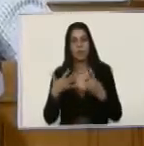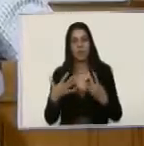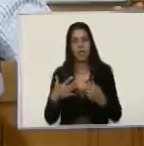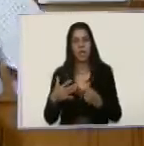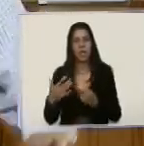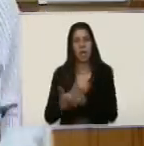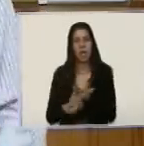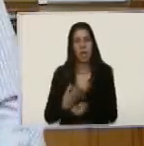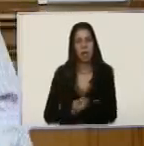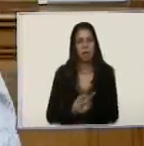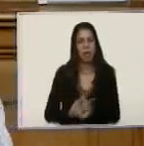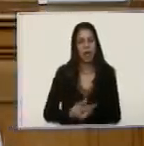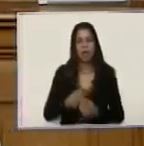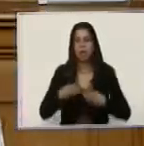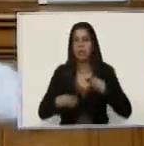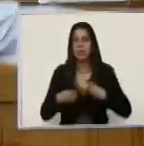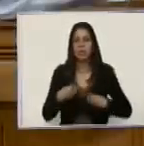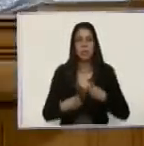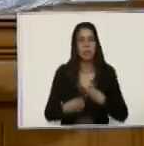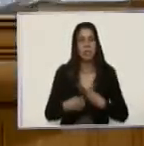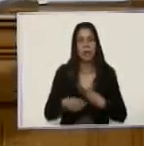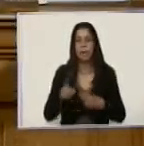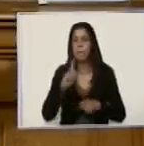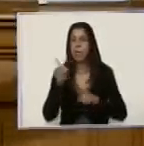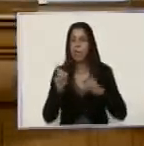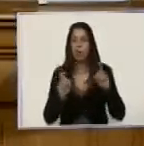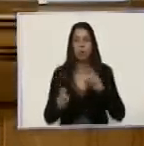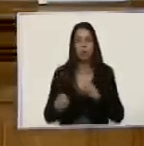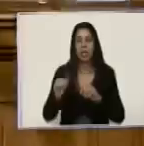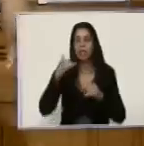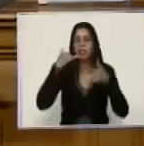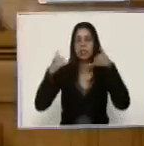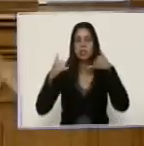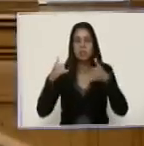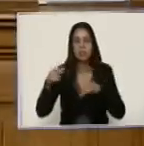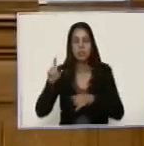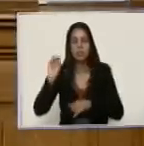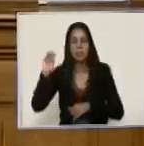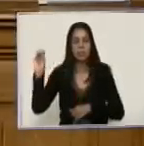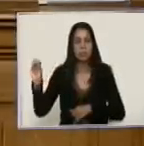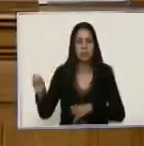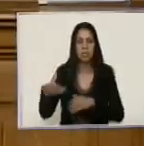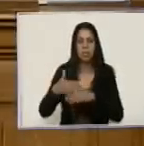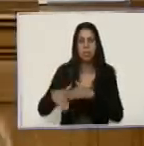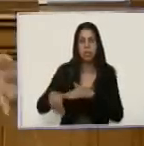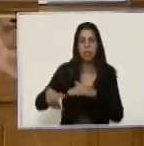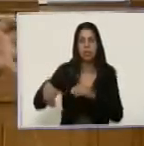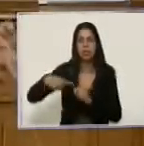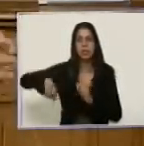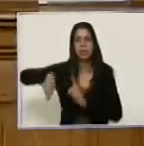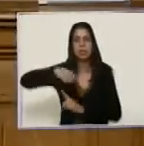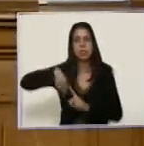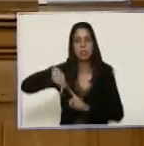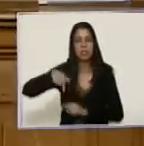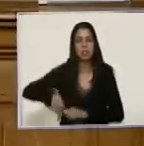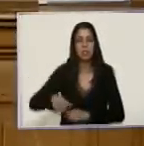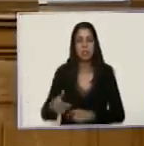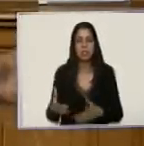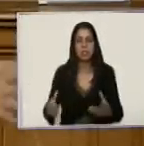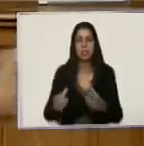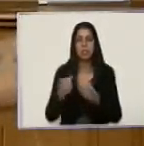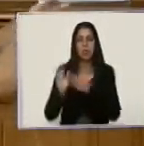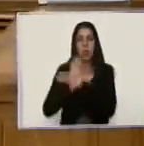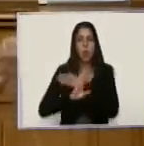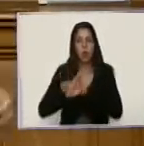quietos, vamos a averiguar. Llamé a 2 o 3 compañeros que viven por aquí, por el casco histórico. Y me dijo, no, está salvo el presidente. Lo